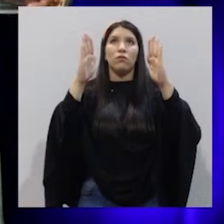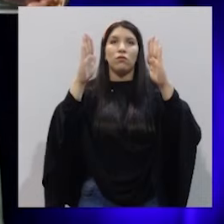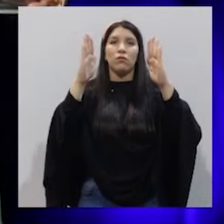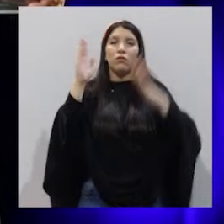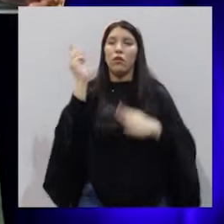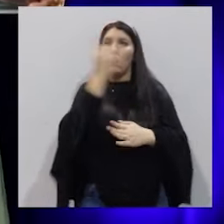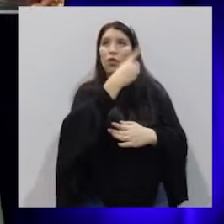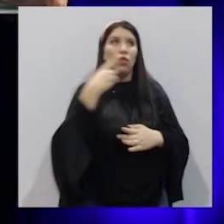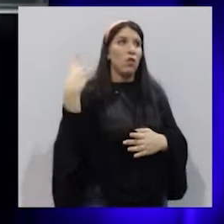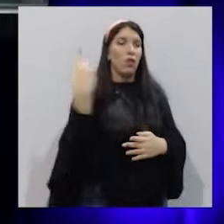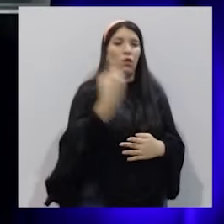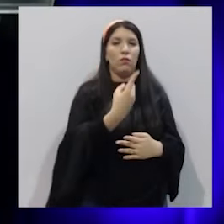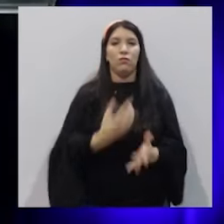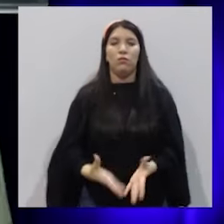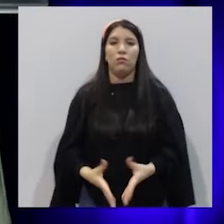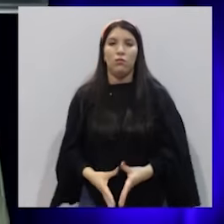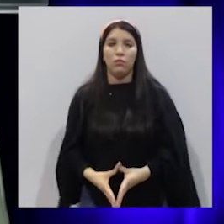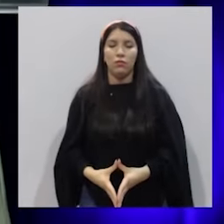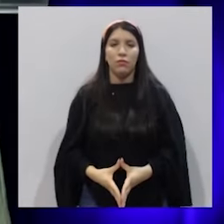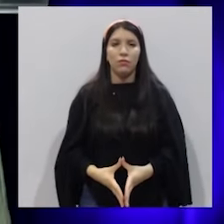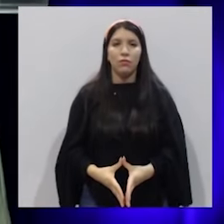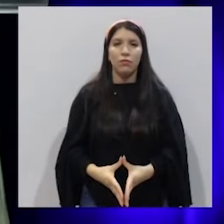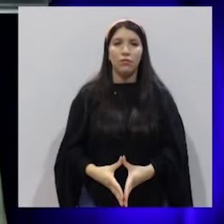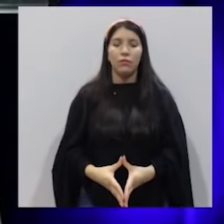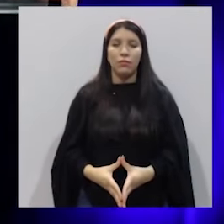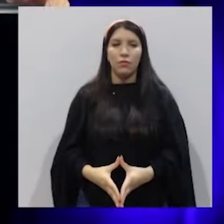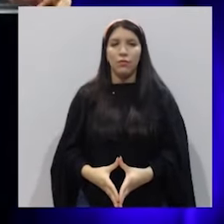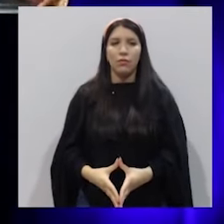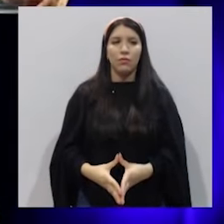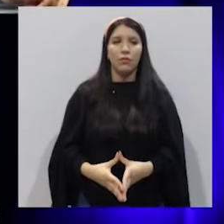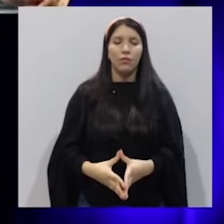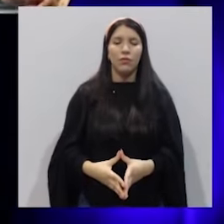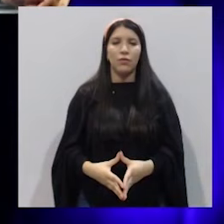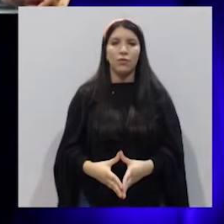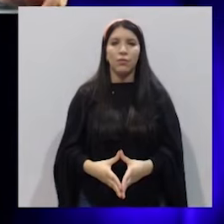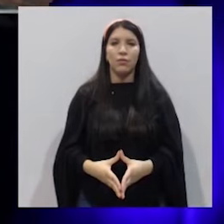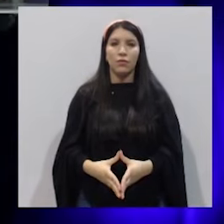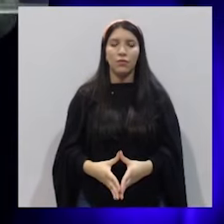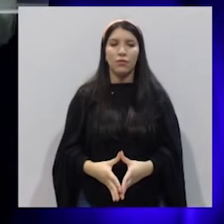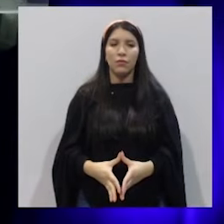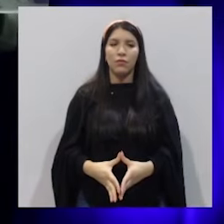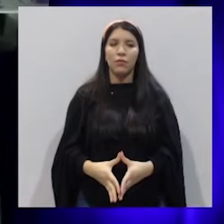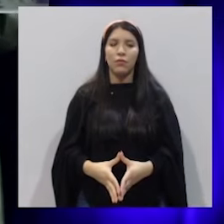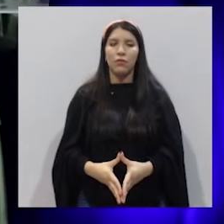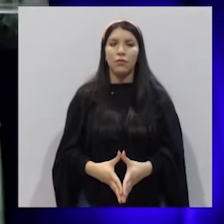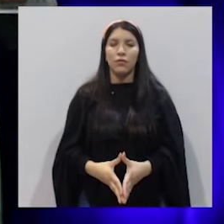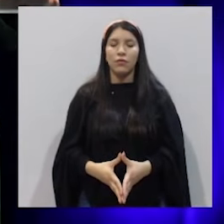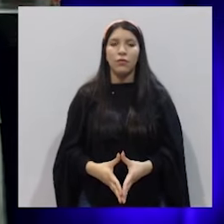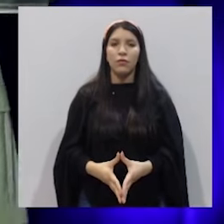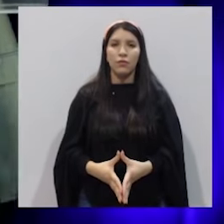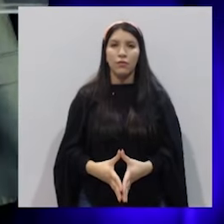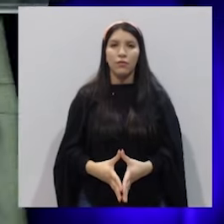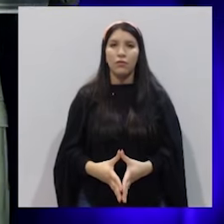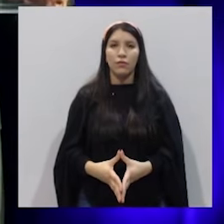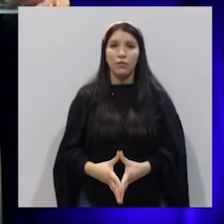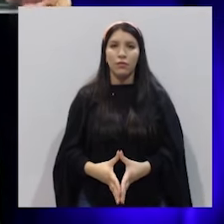a tantas voces que hay en derredor y la mente apostólica de pablo va